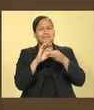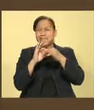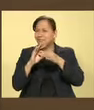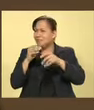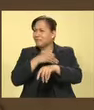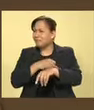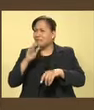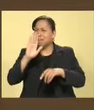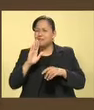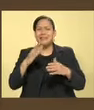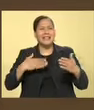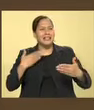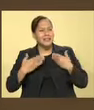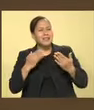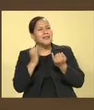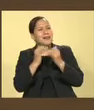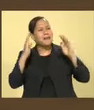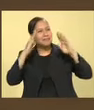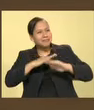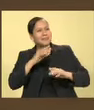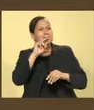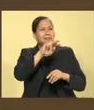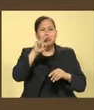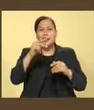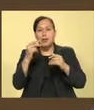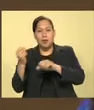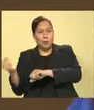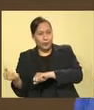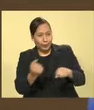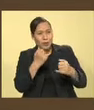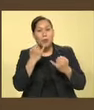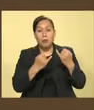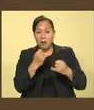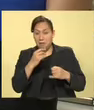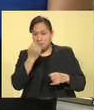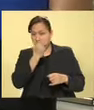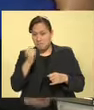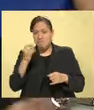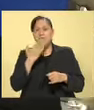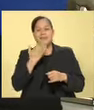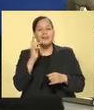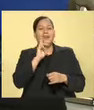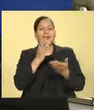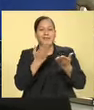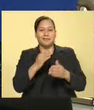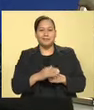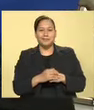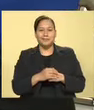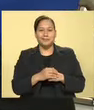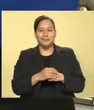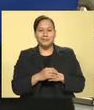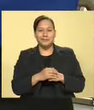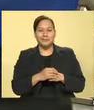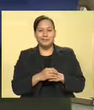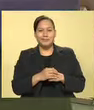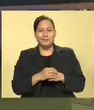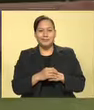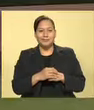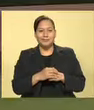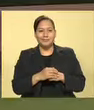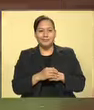muy divertido, ameno y además, bueno, ves un buen juego. Bueno, pues vamos a verlo, ¿no? Vamos. Ahorita regresamos.